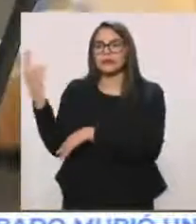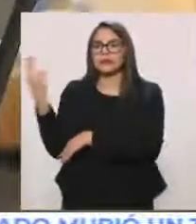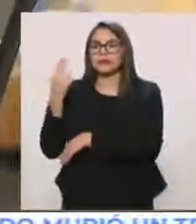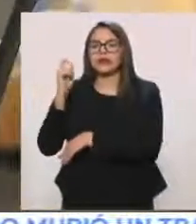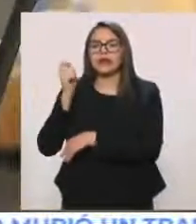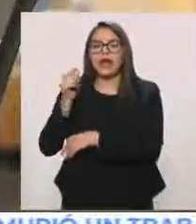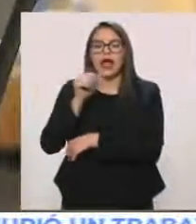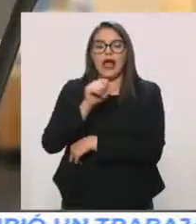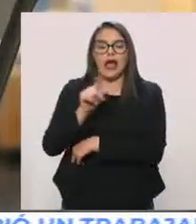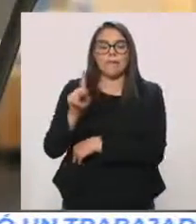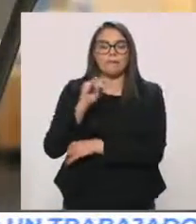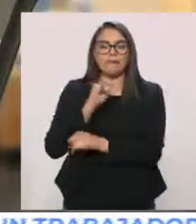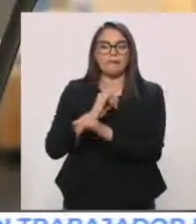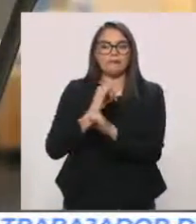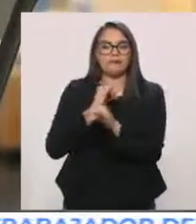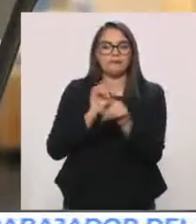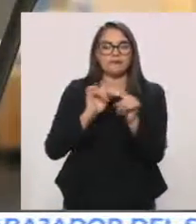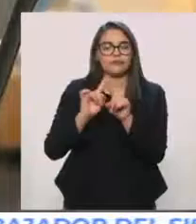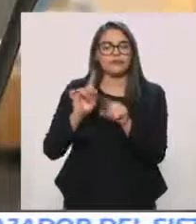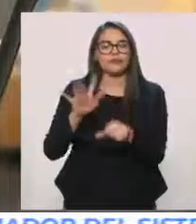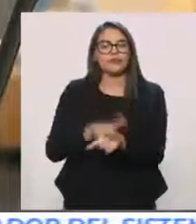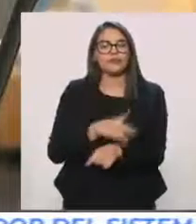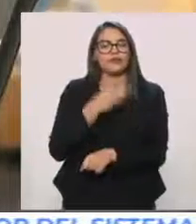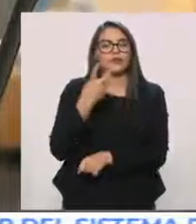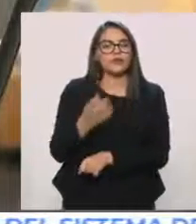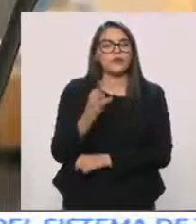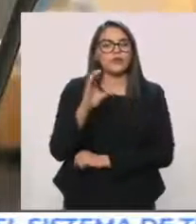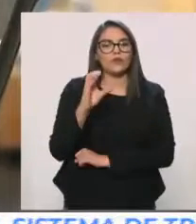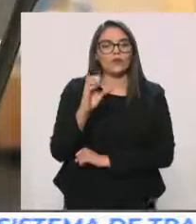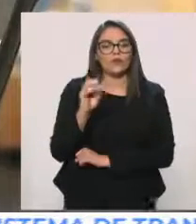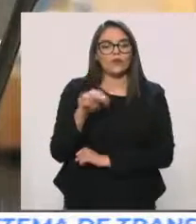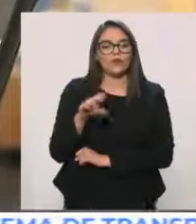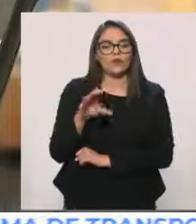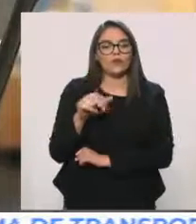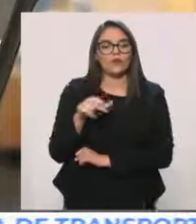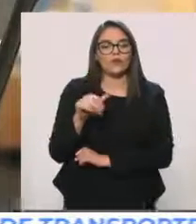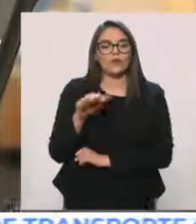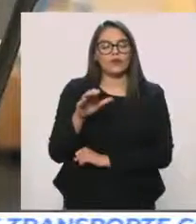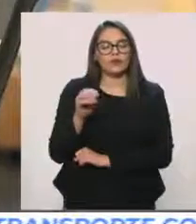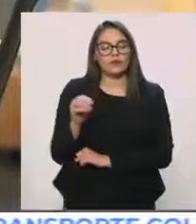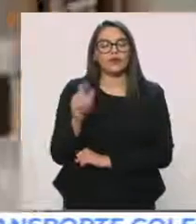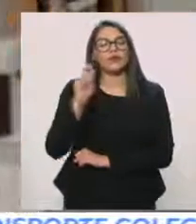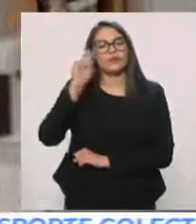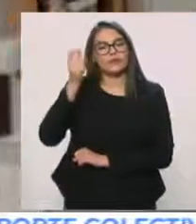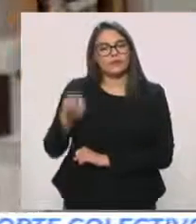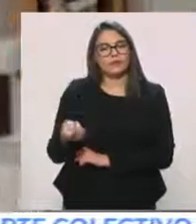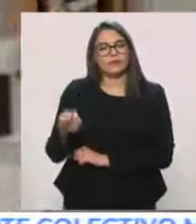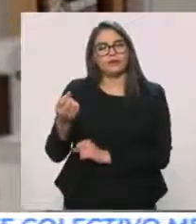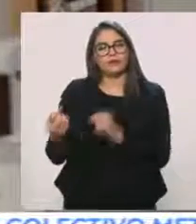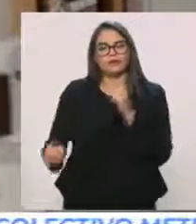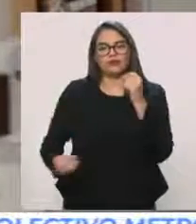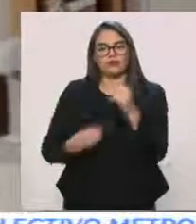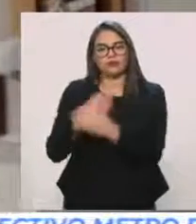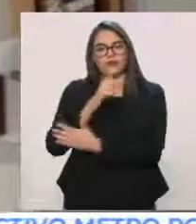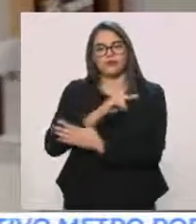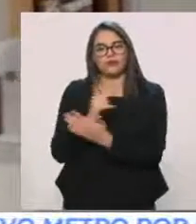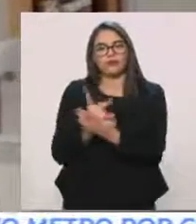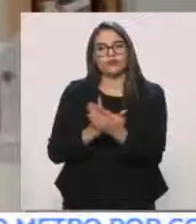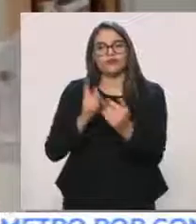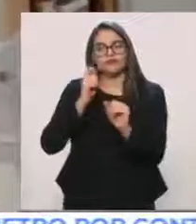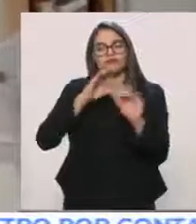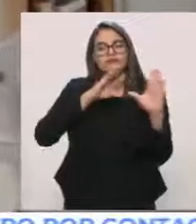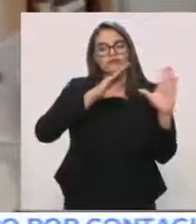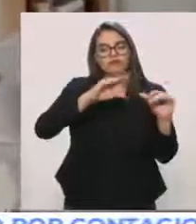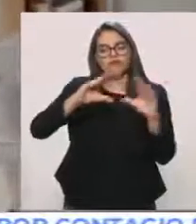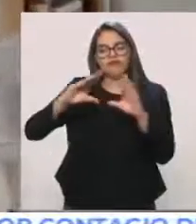necesario. Es por ello que Concanaco Servitur puso a disposición de los empresarios de todo el país y sus colaboradores un programa de capacitación a distancia